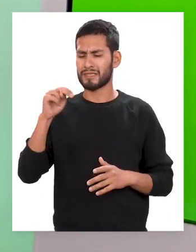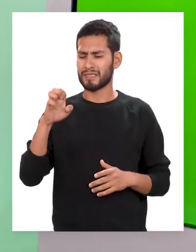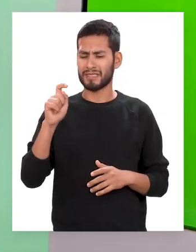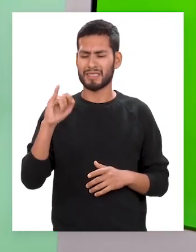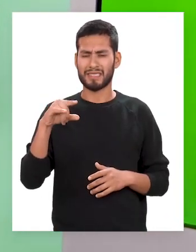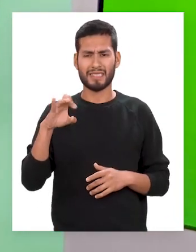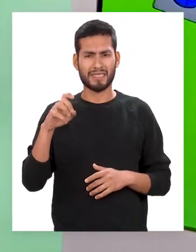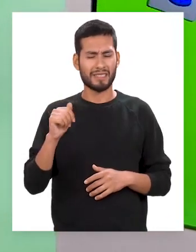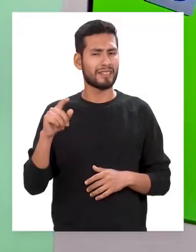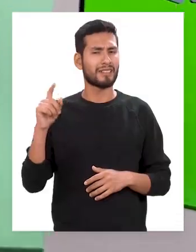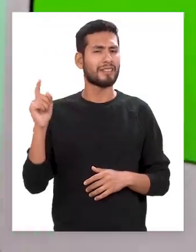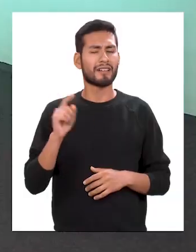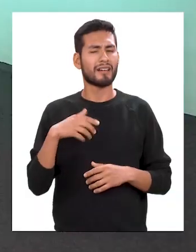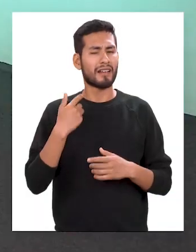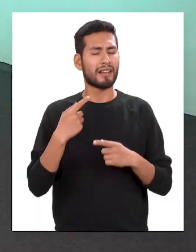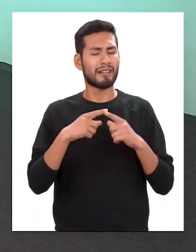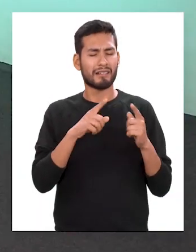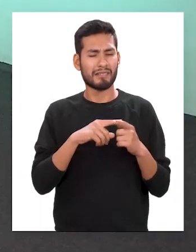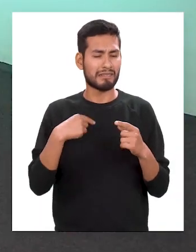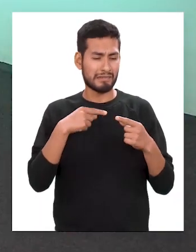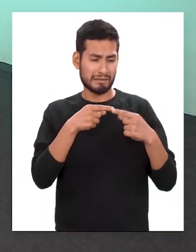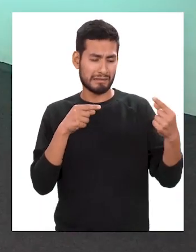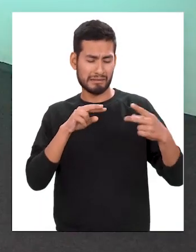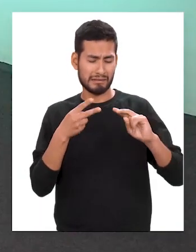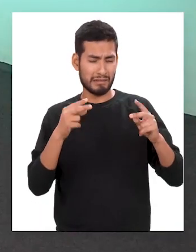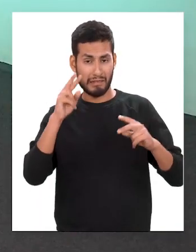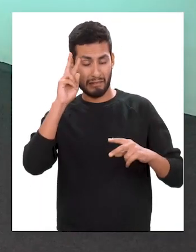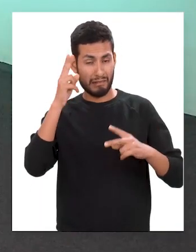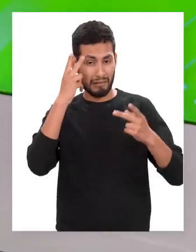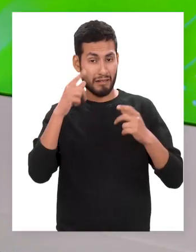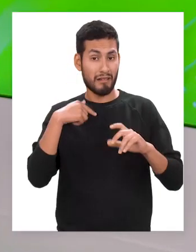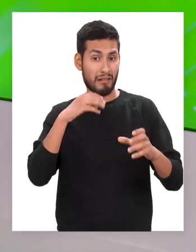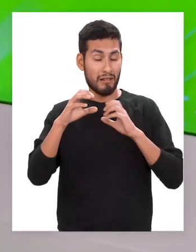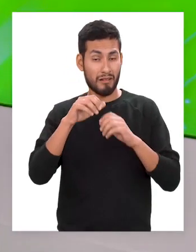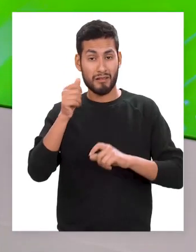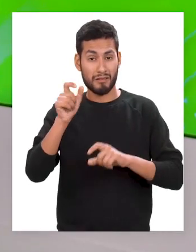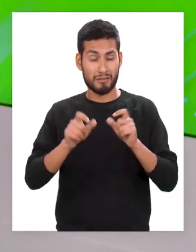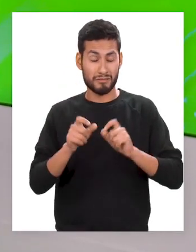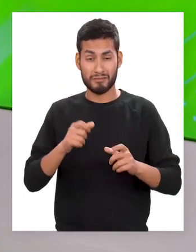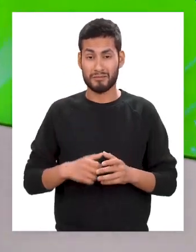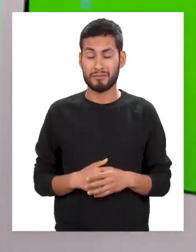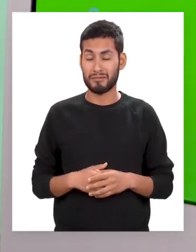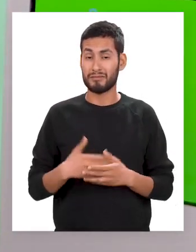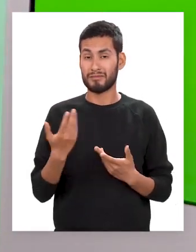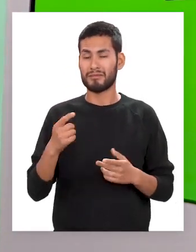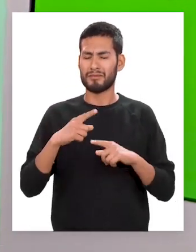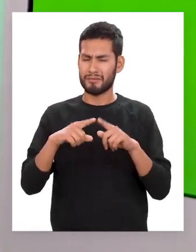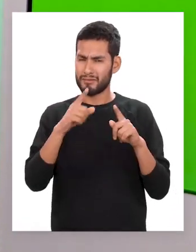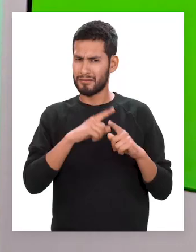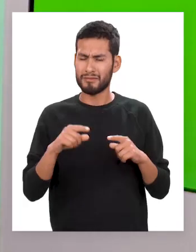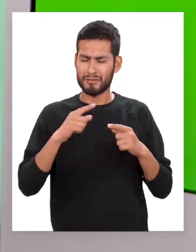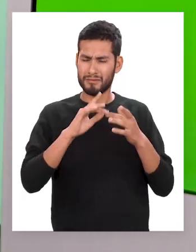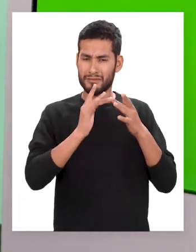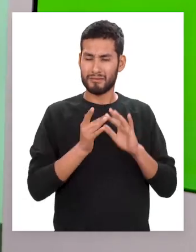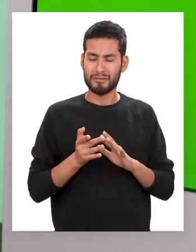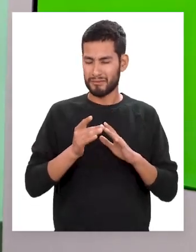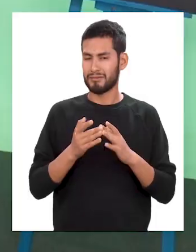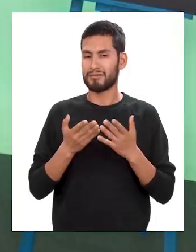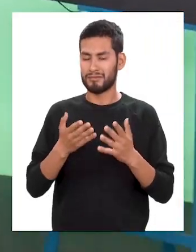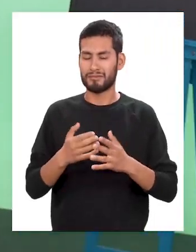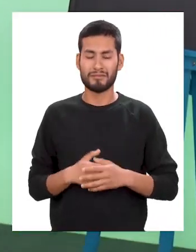netiqueta para evitar conflictos o desentendidos en la comunicación que tenemos con otras personas por medio de distintas plataformas